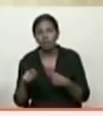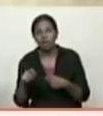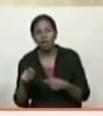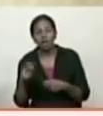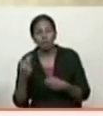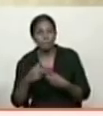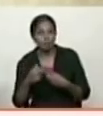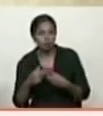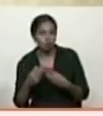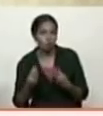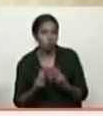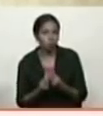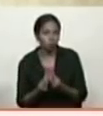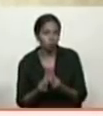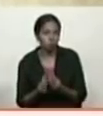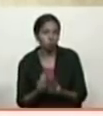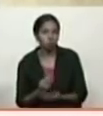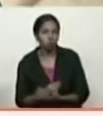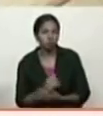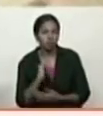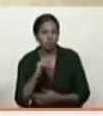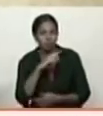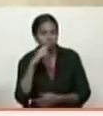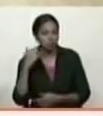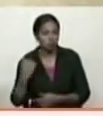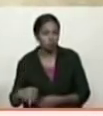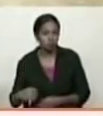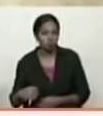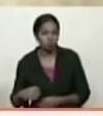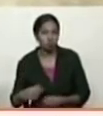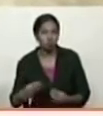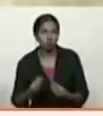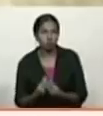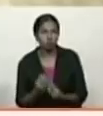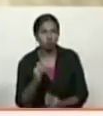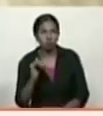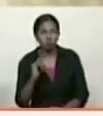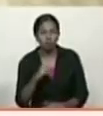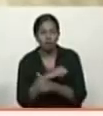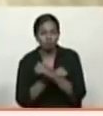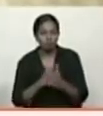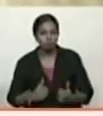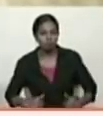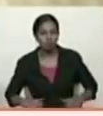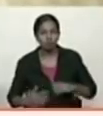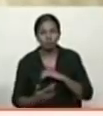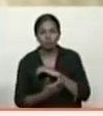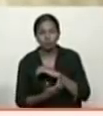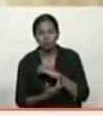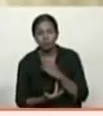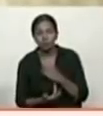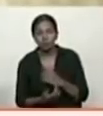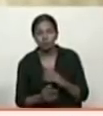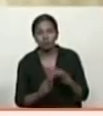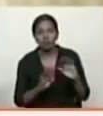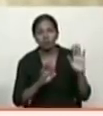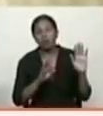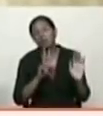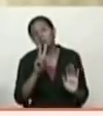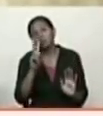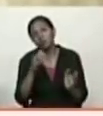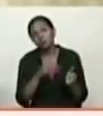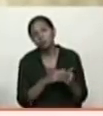en conjunto. Ahí está presente Rusia. La cooperación técnico-militar que tiene ya desde el año 2001